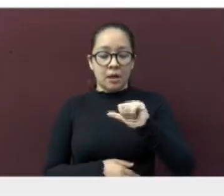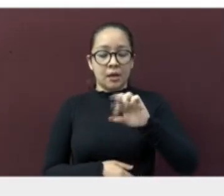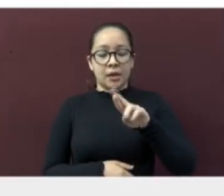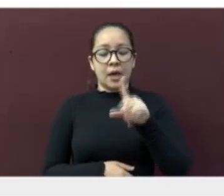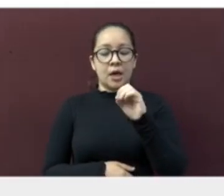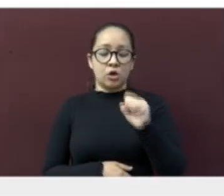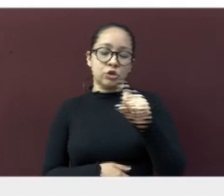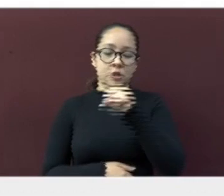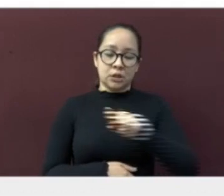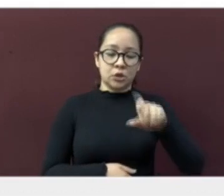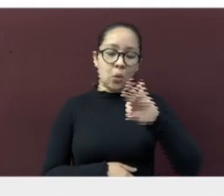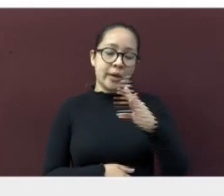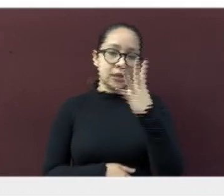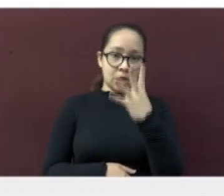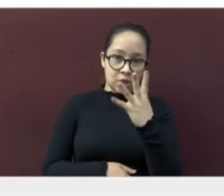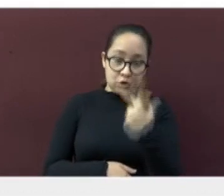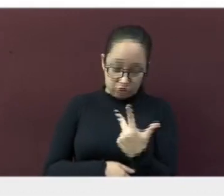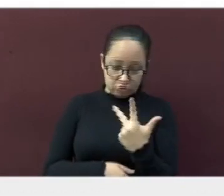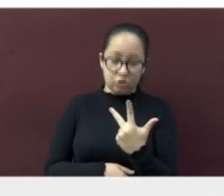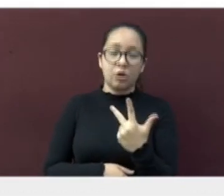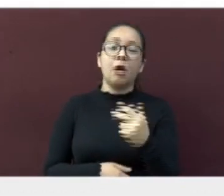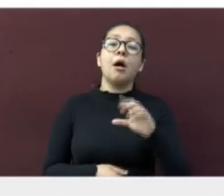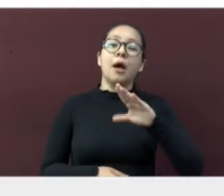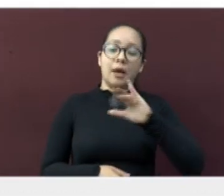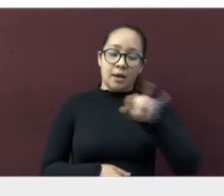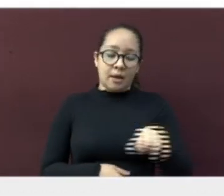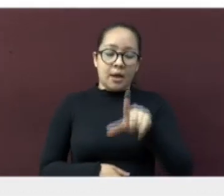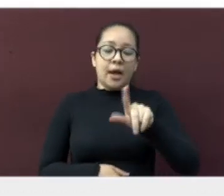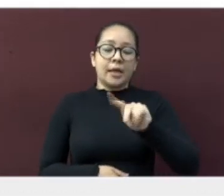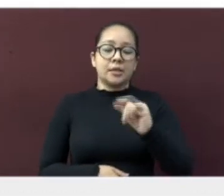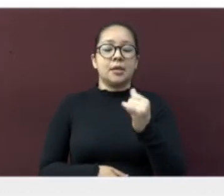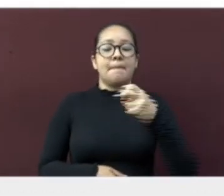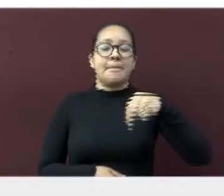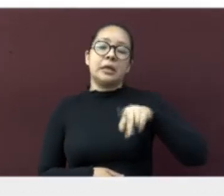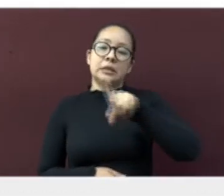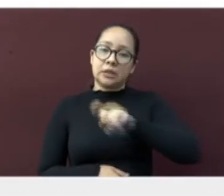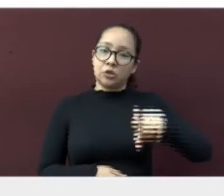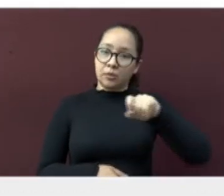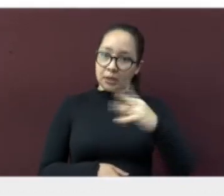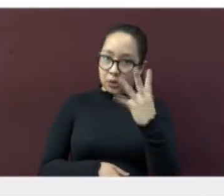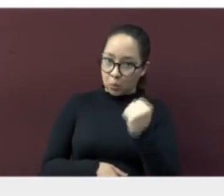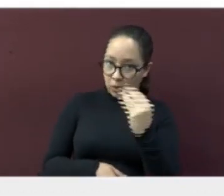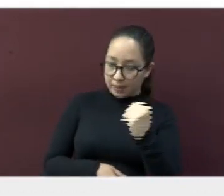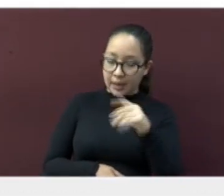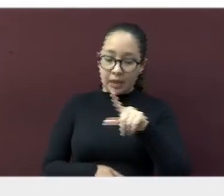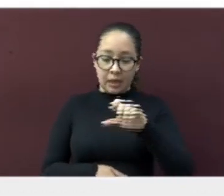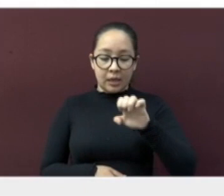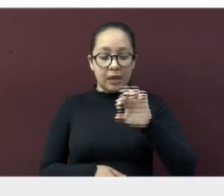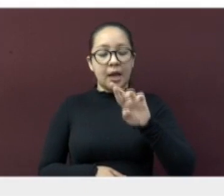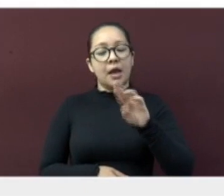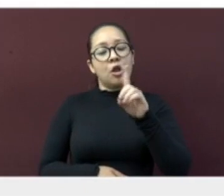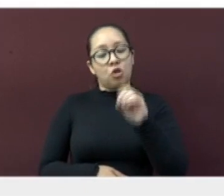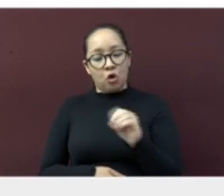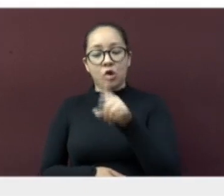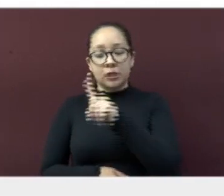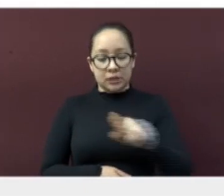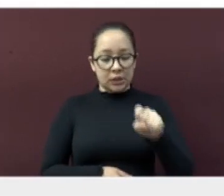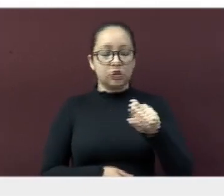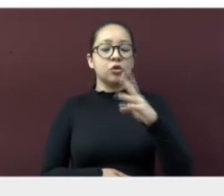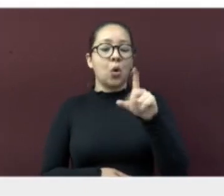a carrillo 148 129 y lerdo de tejada